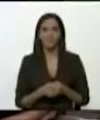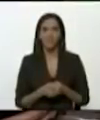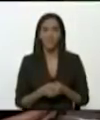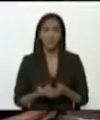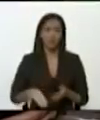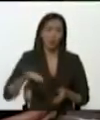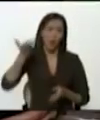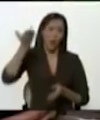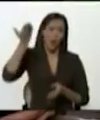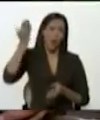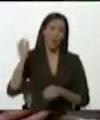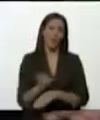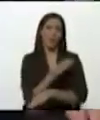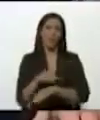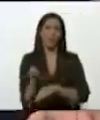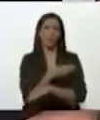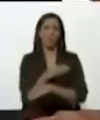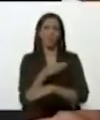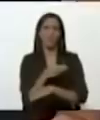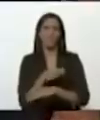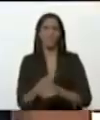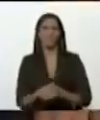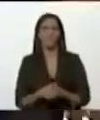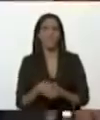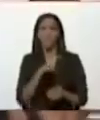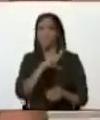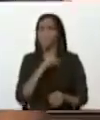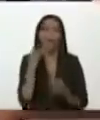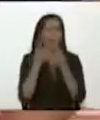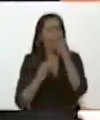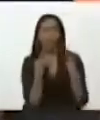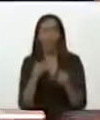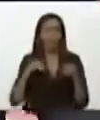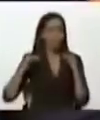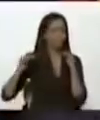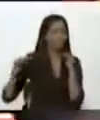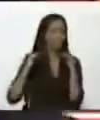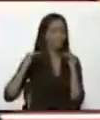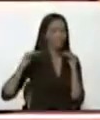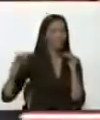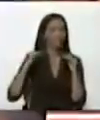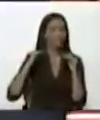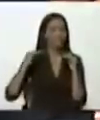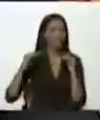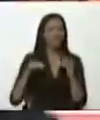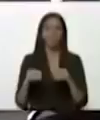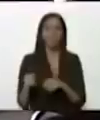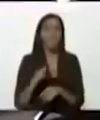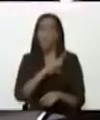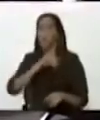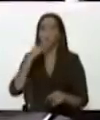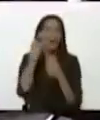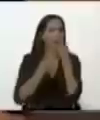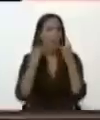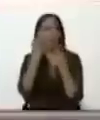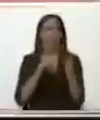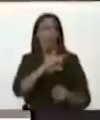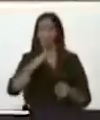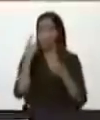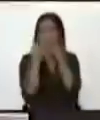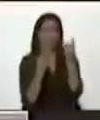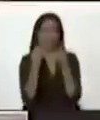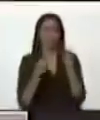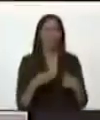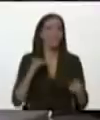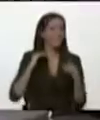¡Súbele a la música, señor! No me vas a provocar, no me vas a provocar. Traqui, traqui, traqui, traqui. No me vas a provocar, no me